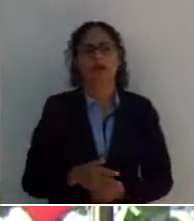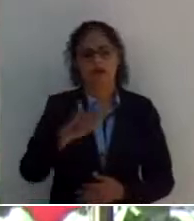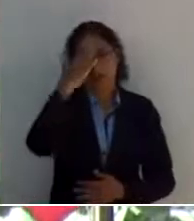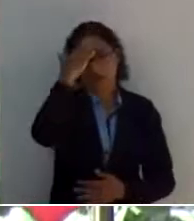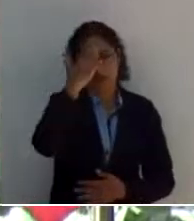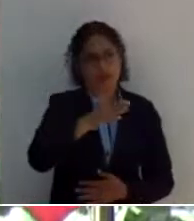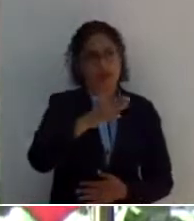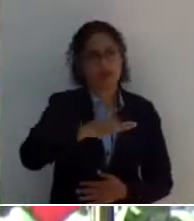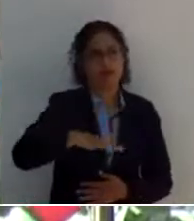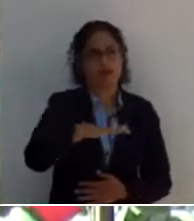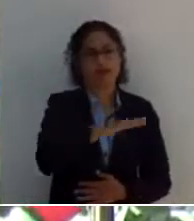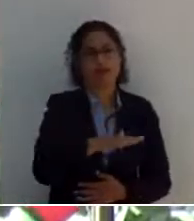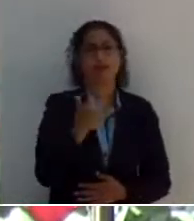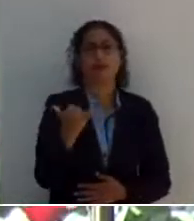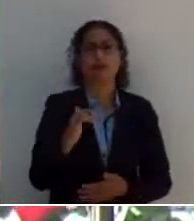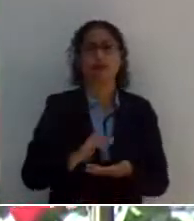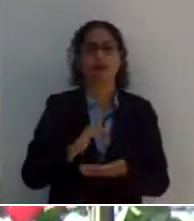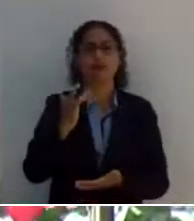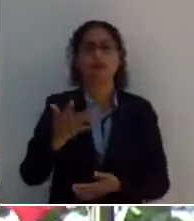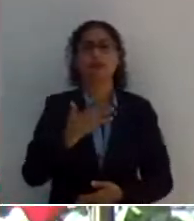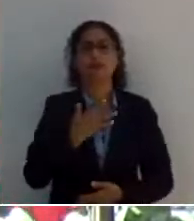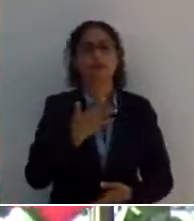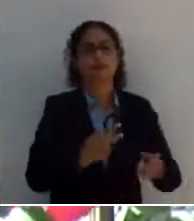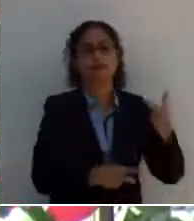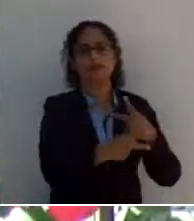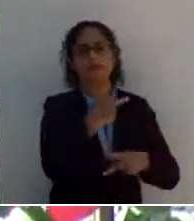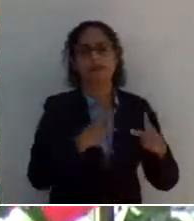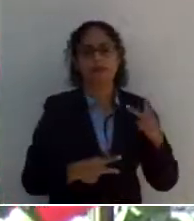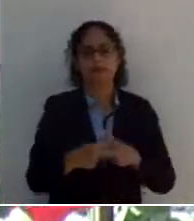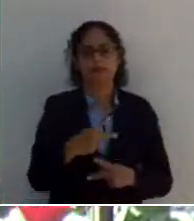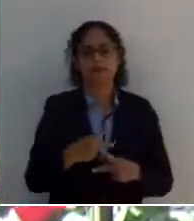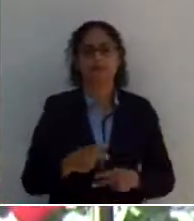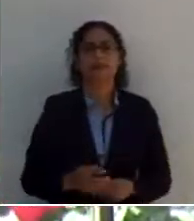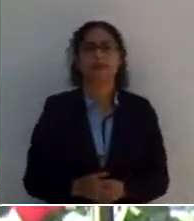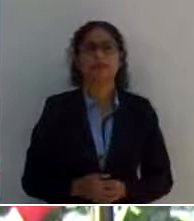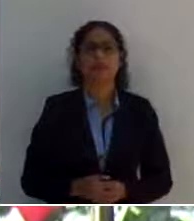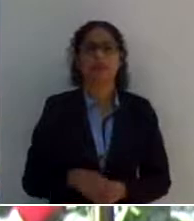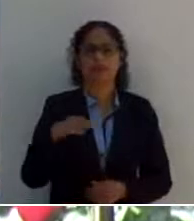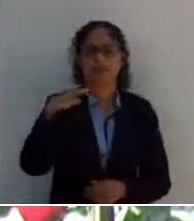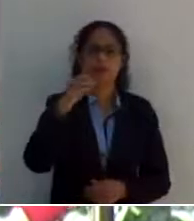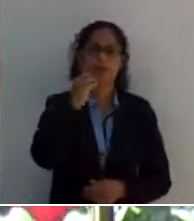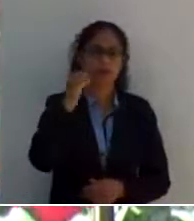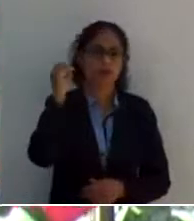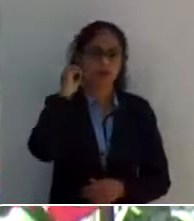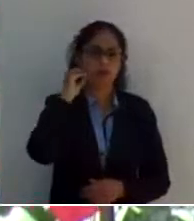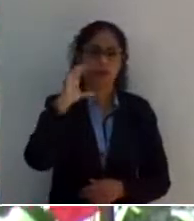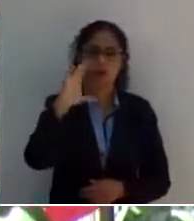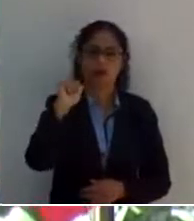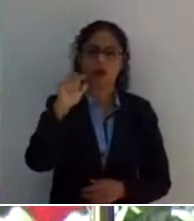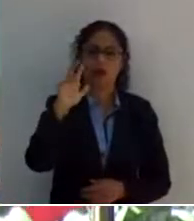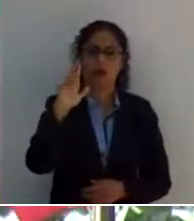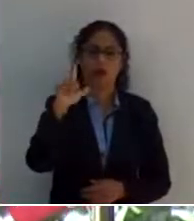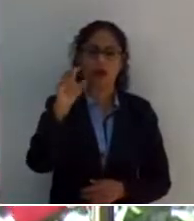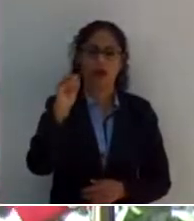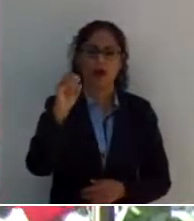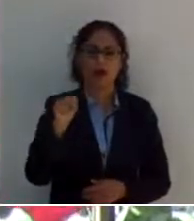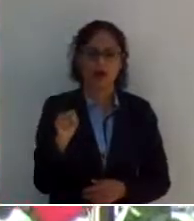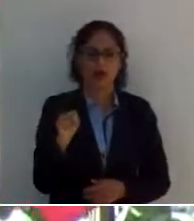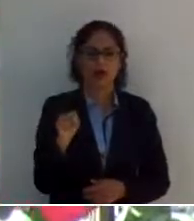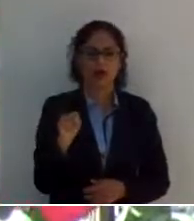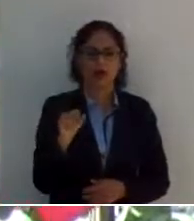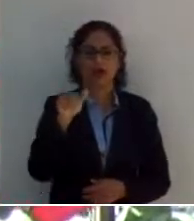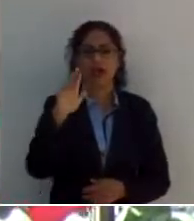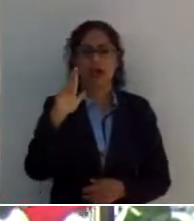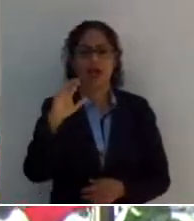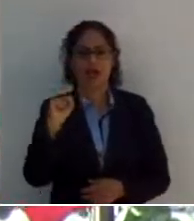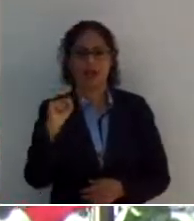señores, y agradecer la presencia de Monseñor Carlos Garcias, arzobispo